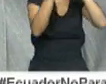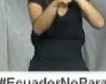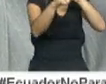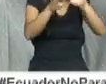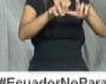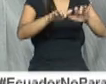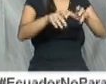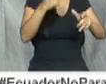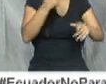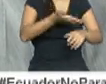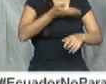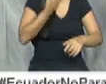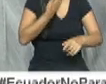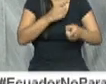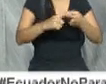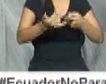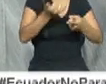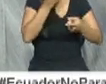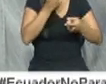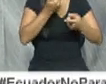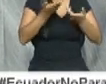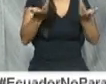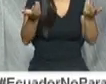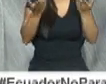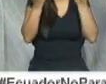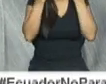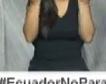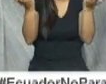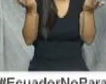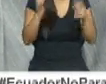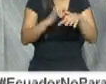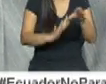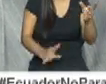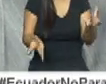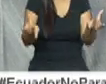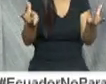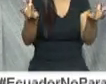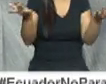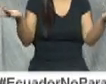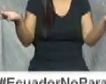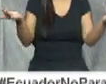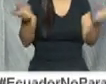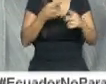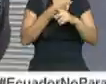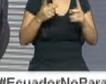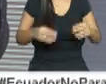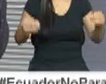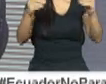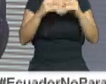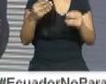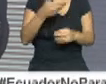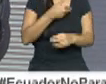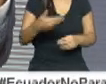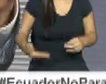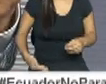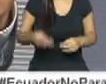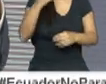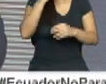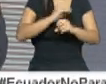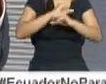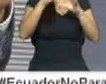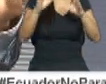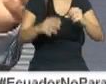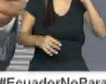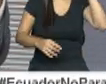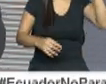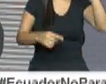complicado. Mira, yo creo que más bien hay que analizar cómo se ha llegado a esto. Ahora, ahí también va el punto de que el presidente tiene también derecho de enviar